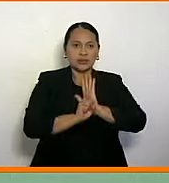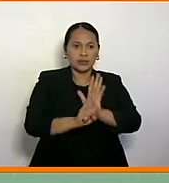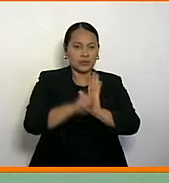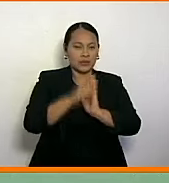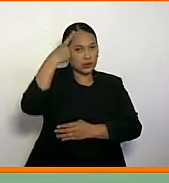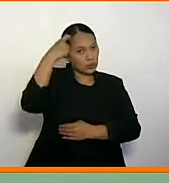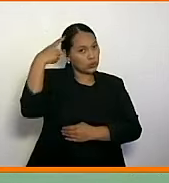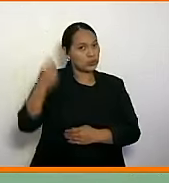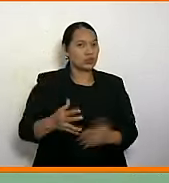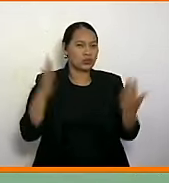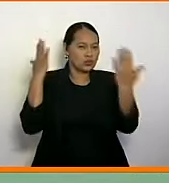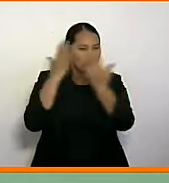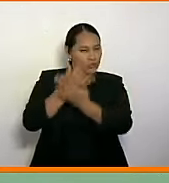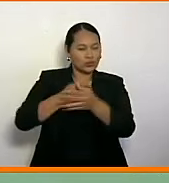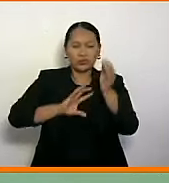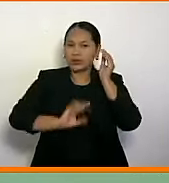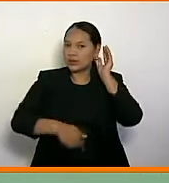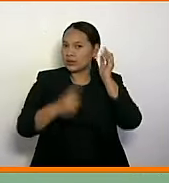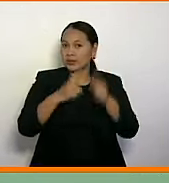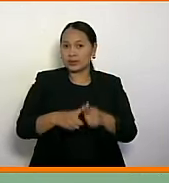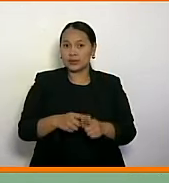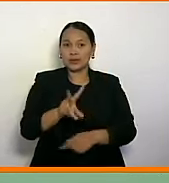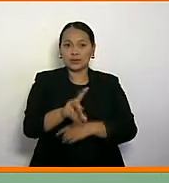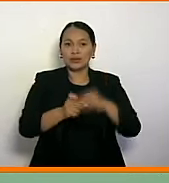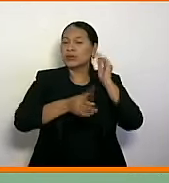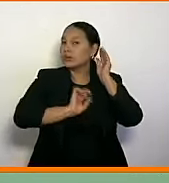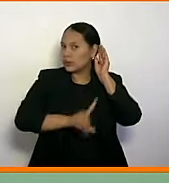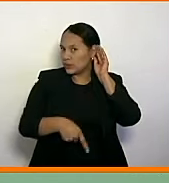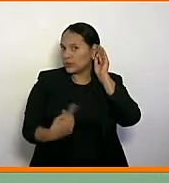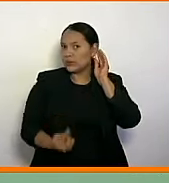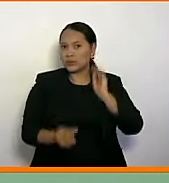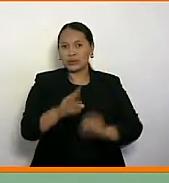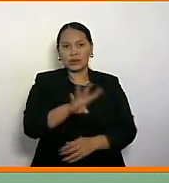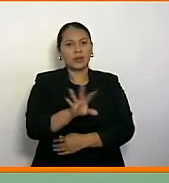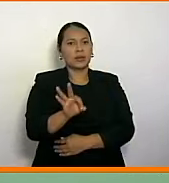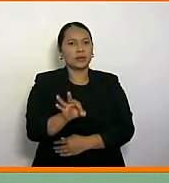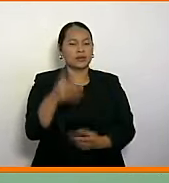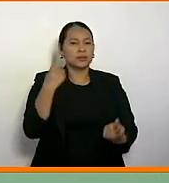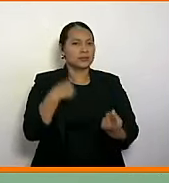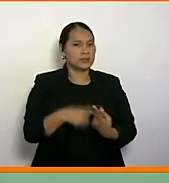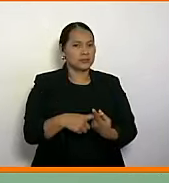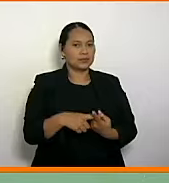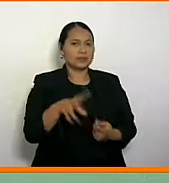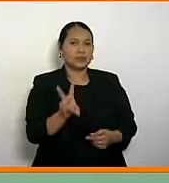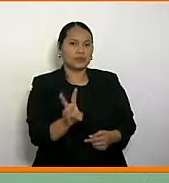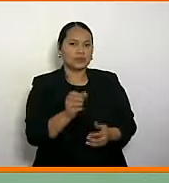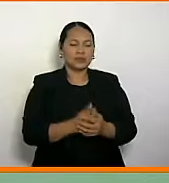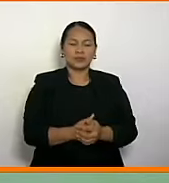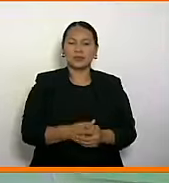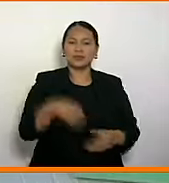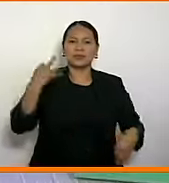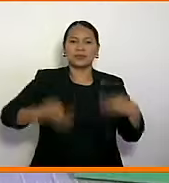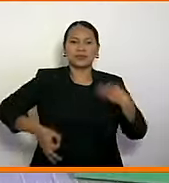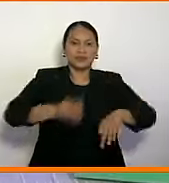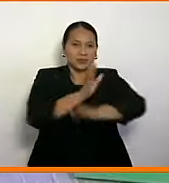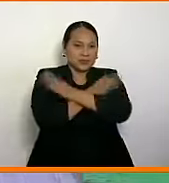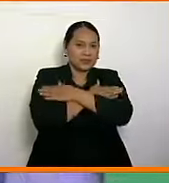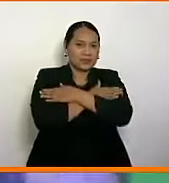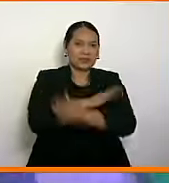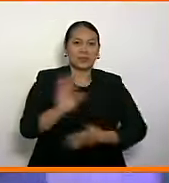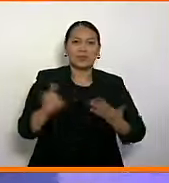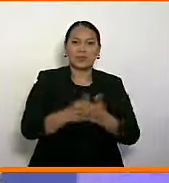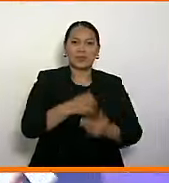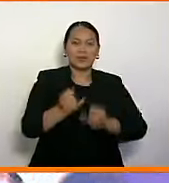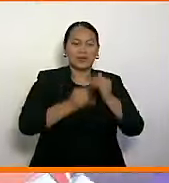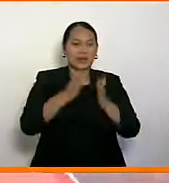de sueños sombra. Para Multi X, 2X. Para más 1, 49 más 7. Muchas felicidades a todos